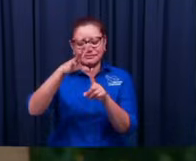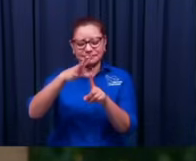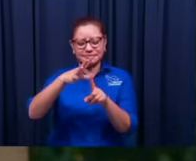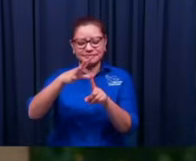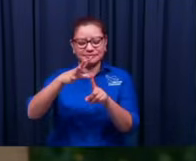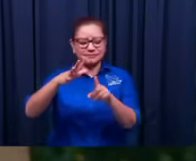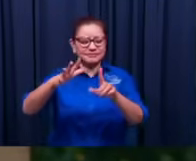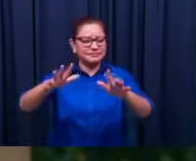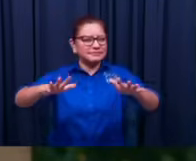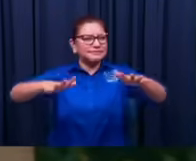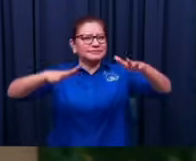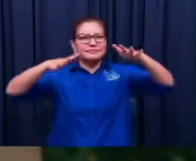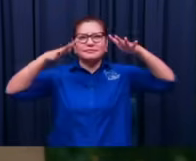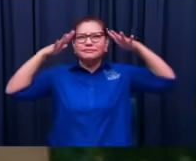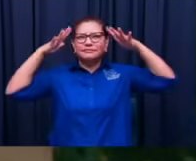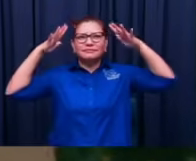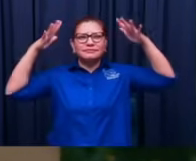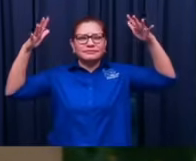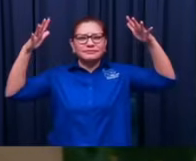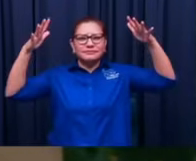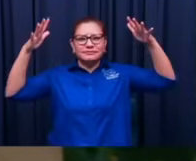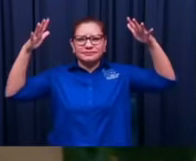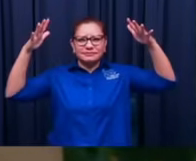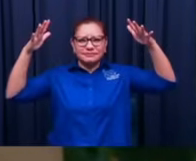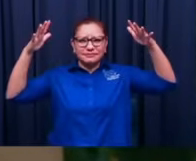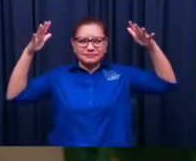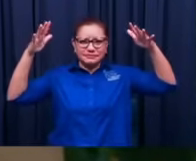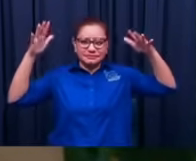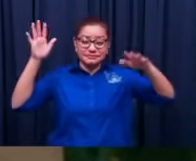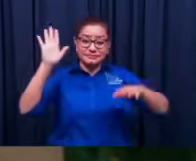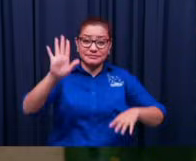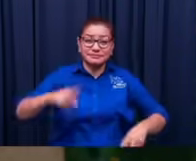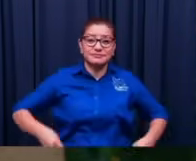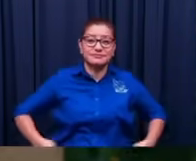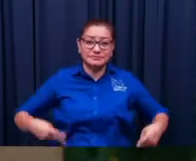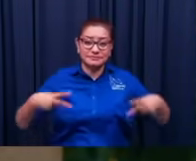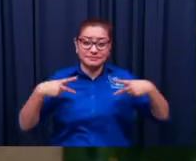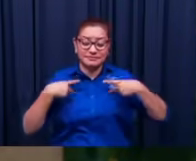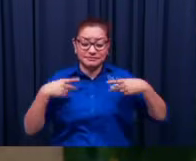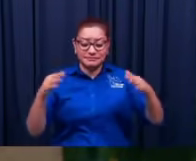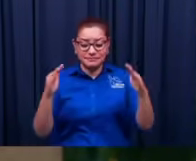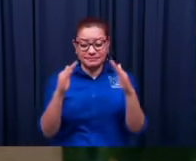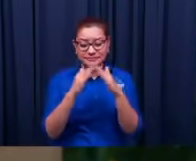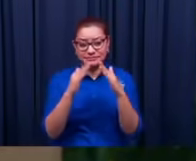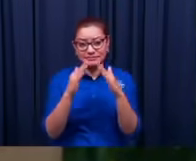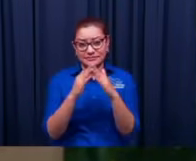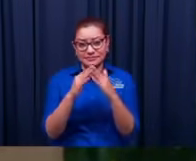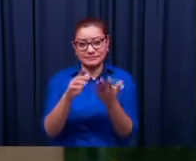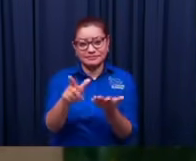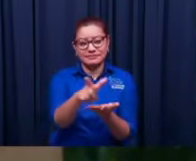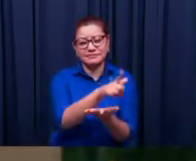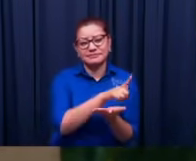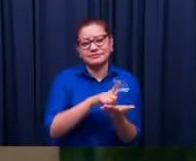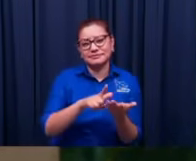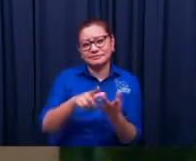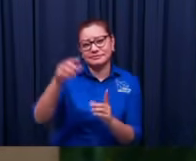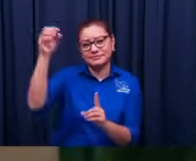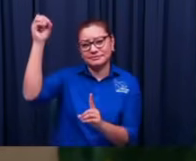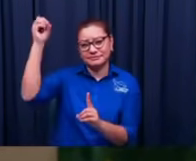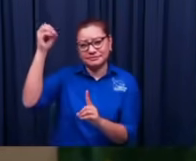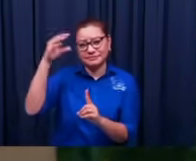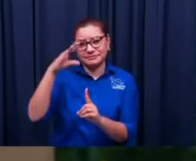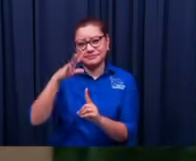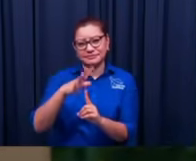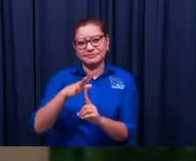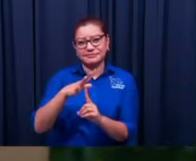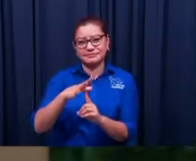de incalculables dimensiones, y que tu casa es un lugar de bendición,